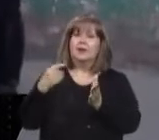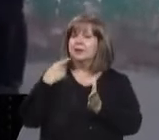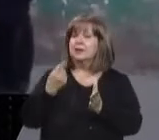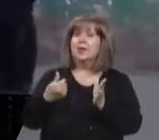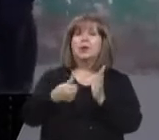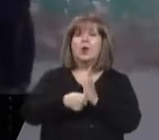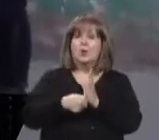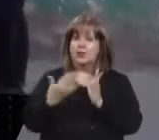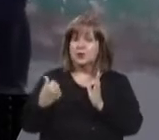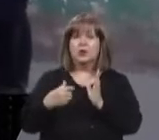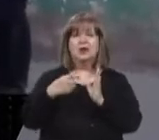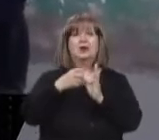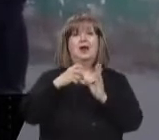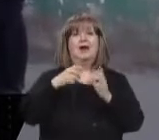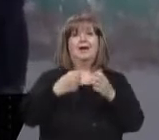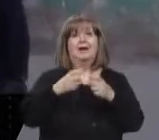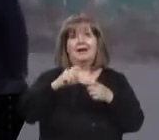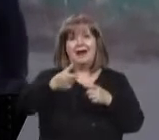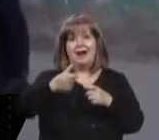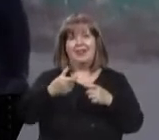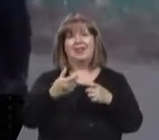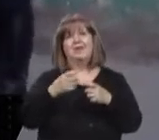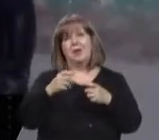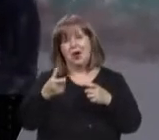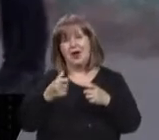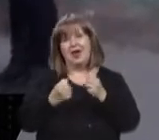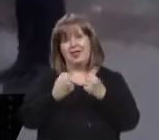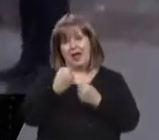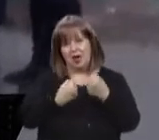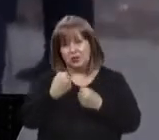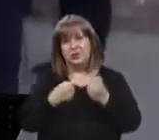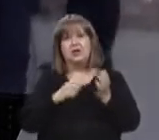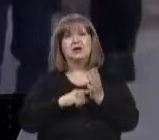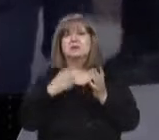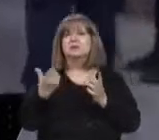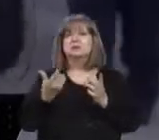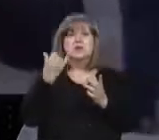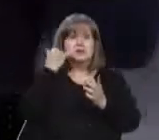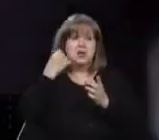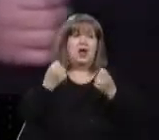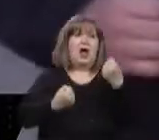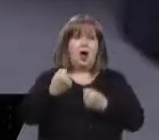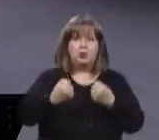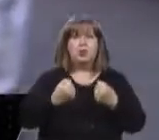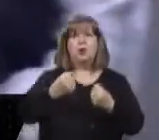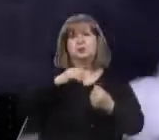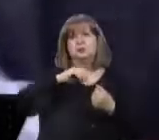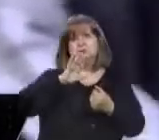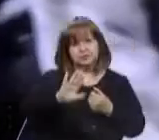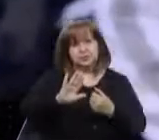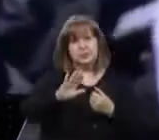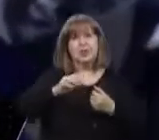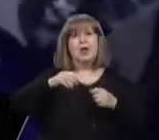no la tenés te van informando, y acá está la otra pregunta, y ya Pablito vas a ir viendo cómo van parando motos, van parando autos, esta cuestión